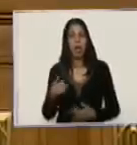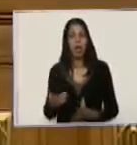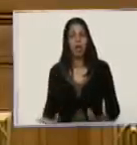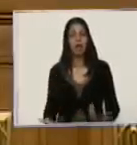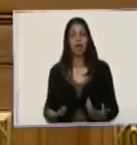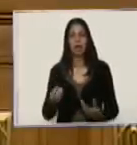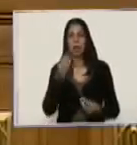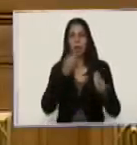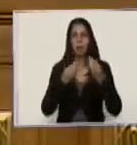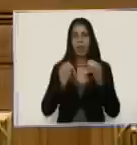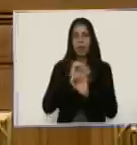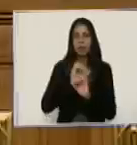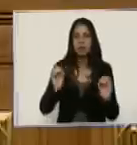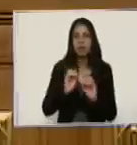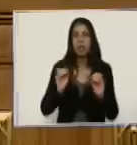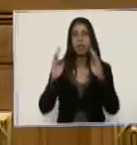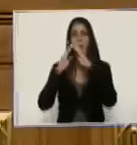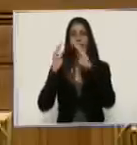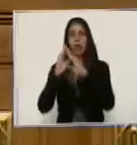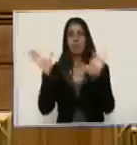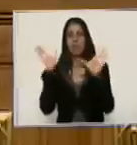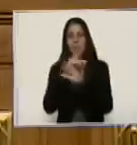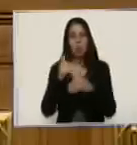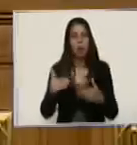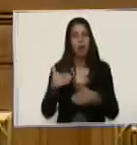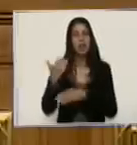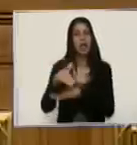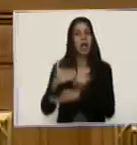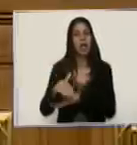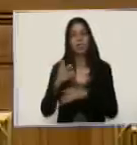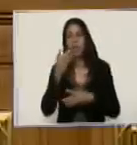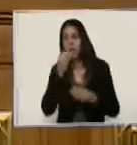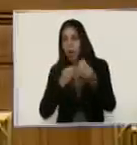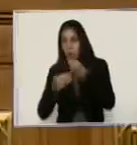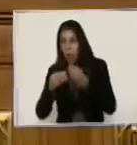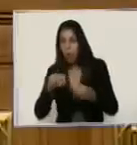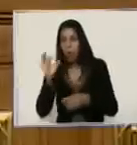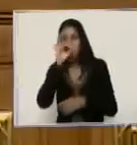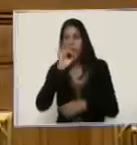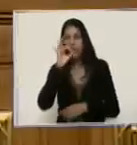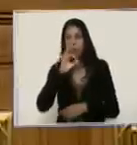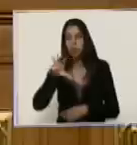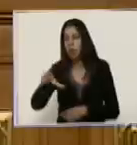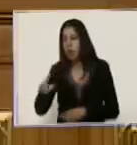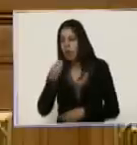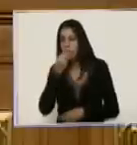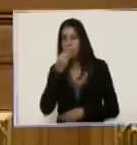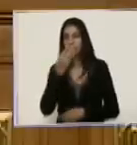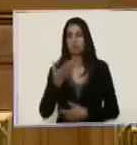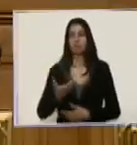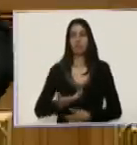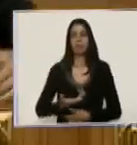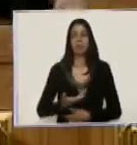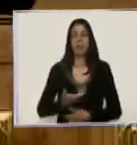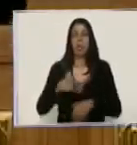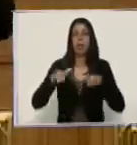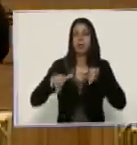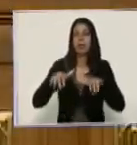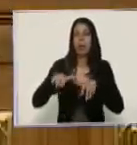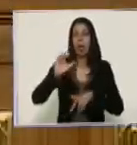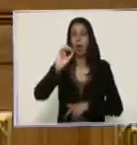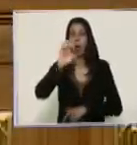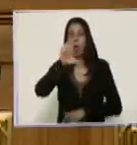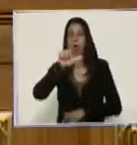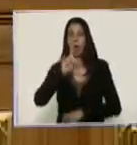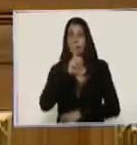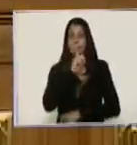cómo comer, viven en la calle, comen de la basura? No, pero él está enfocado,